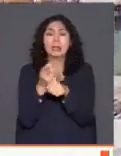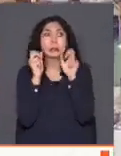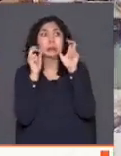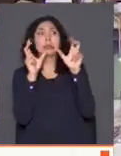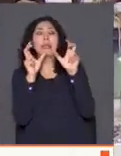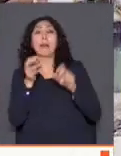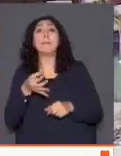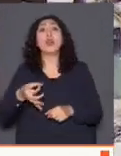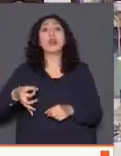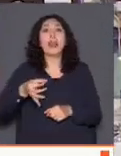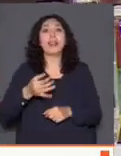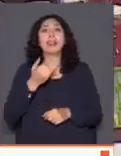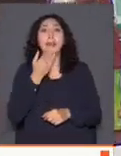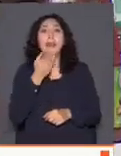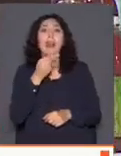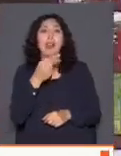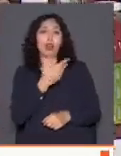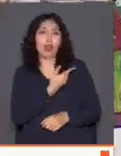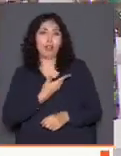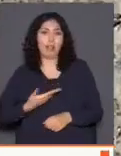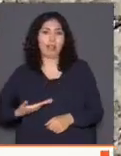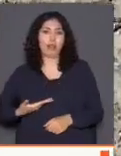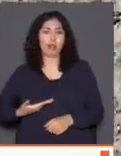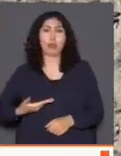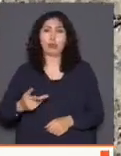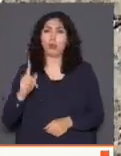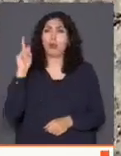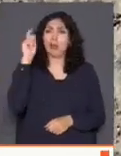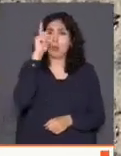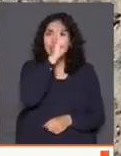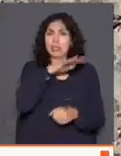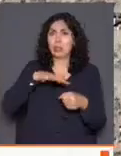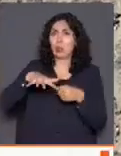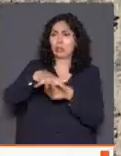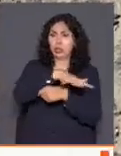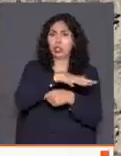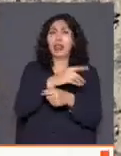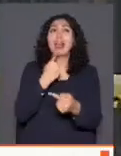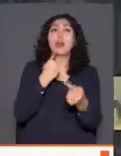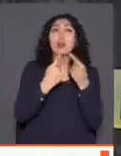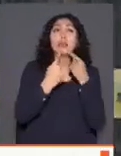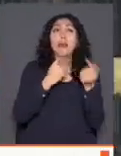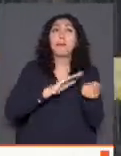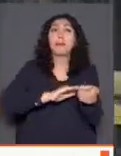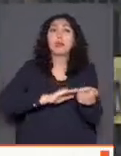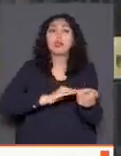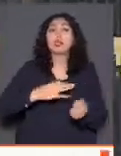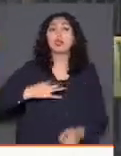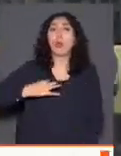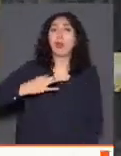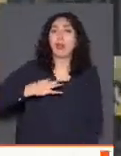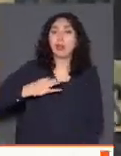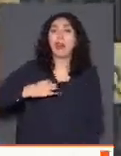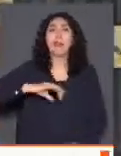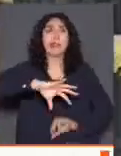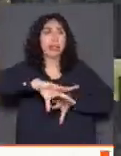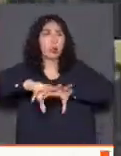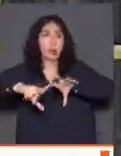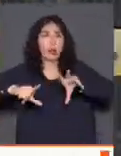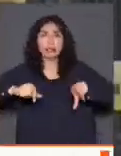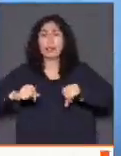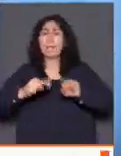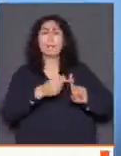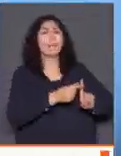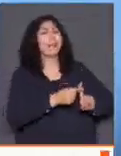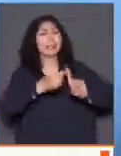en el oficialismo. Se trata de un flanco complejo. Según la encuesta Pulso Ciudadano, la delincuencia está en el tope de las preocupaciones de la